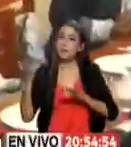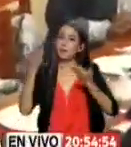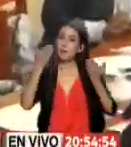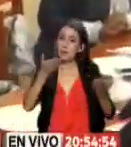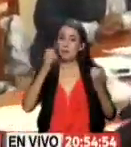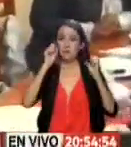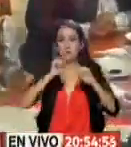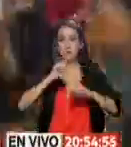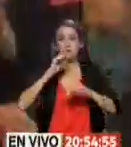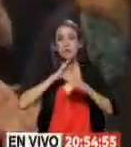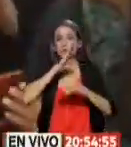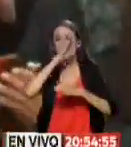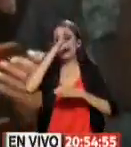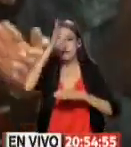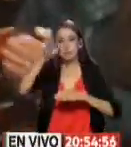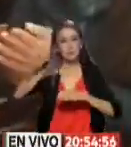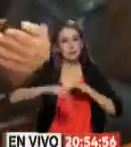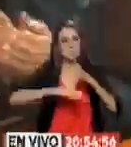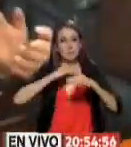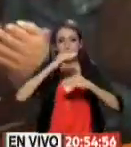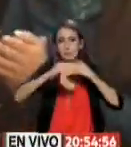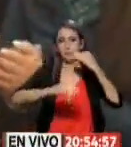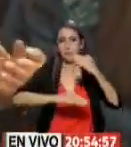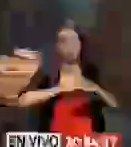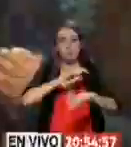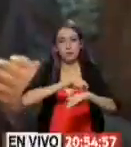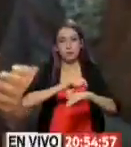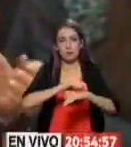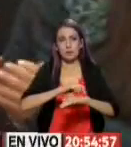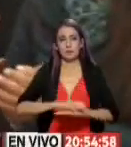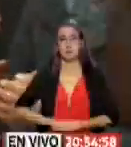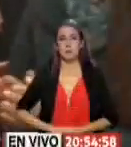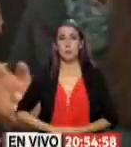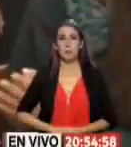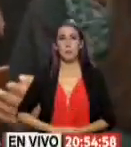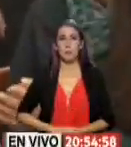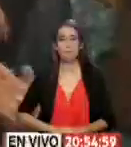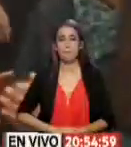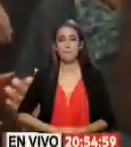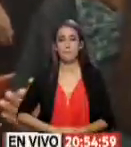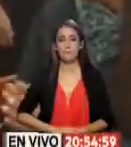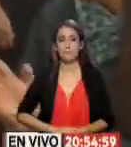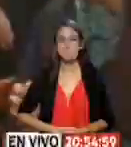canción que ha sido entonada por mucho tiempo por los hieleros del Chimborazo.